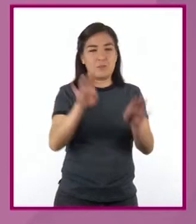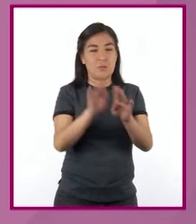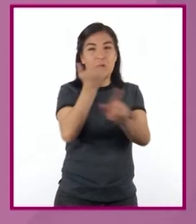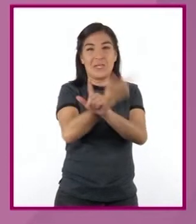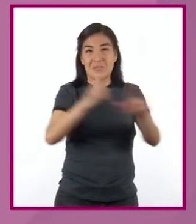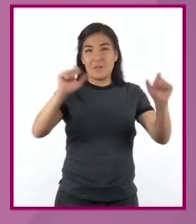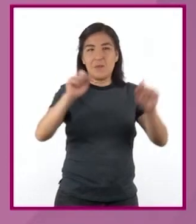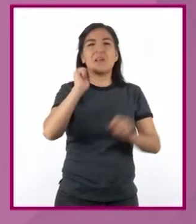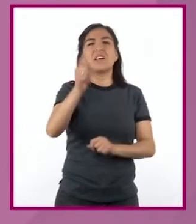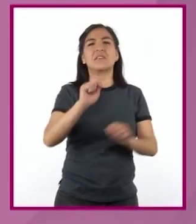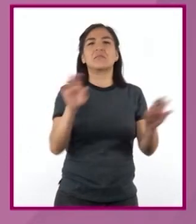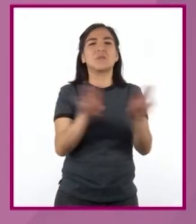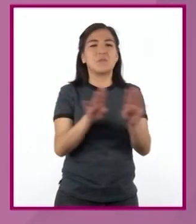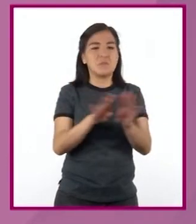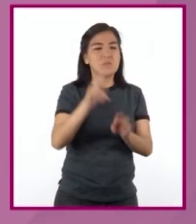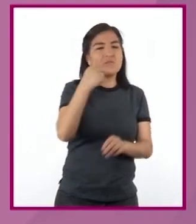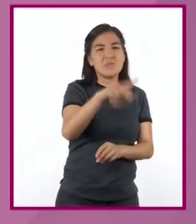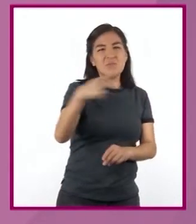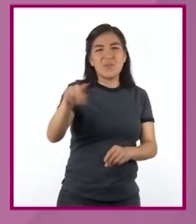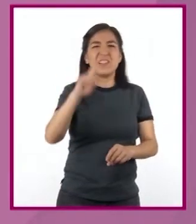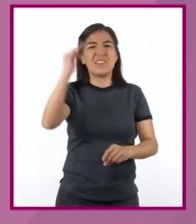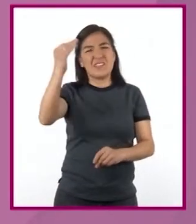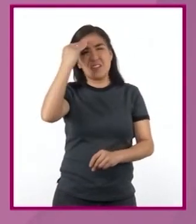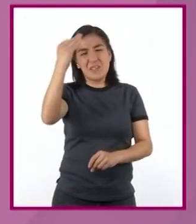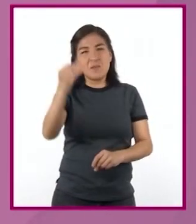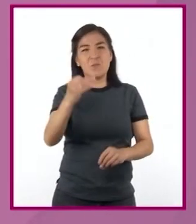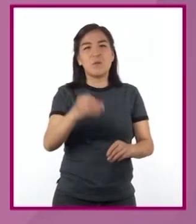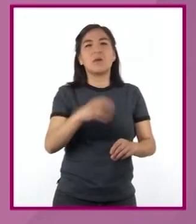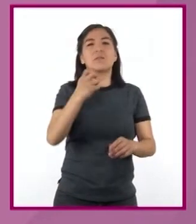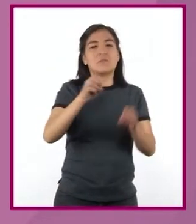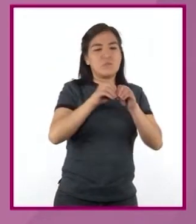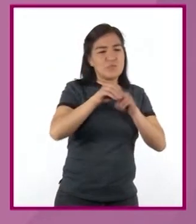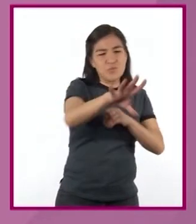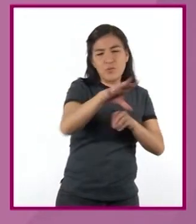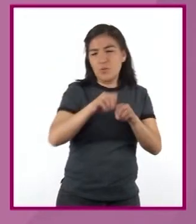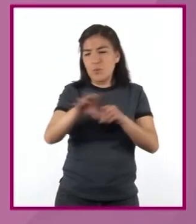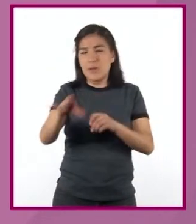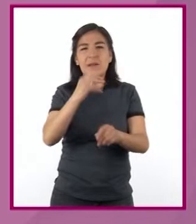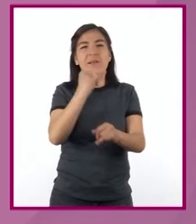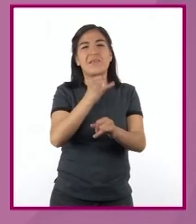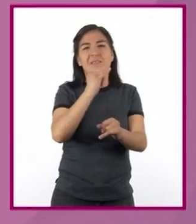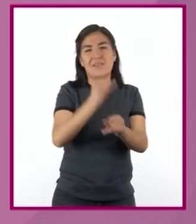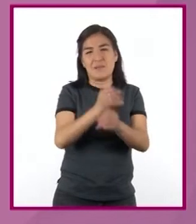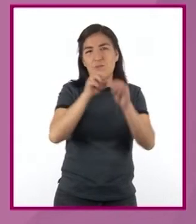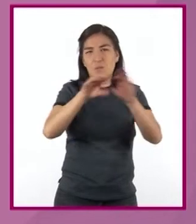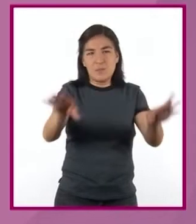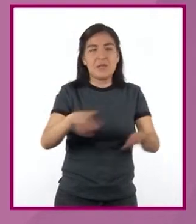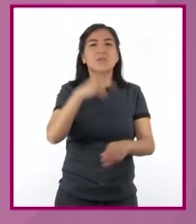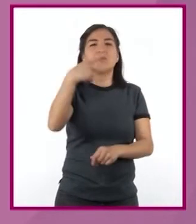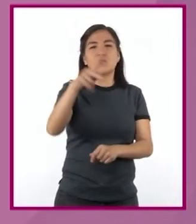el Código Napoleónico se difundieron entre los estados miembros del Imperio francés y en sus